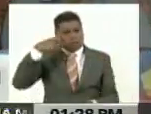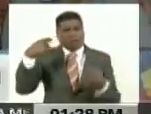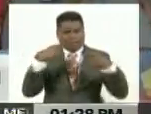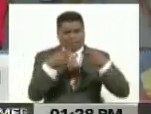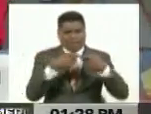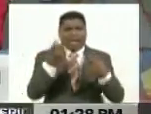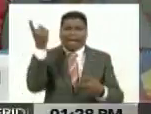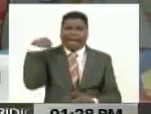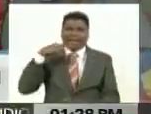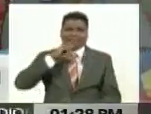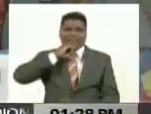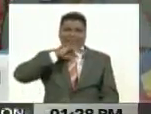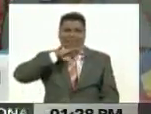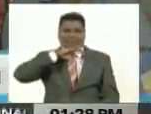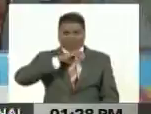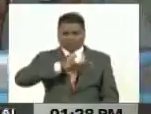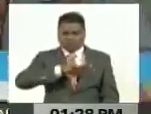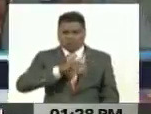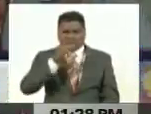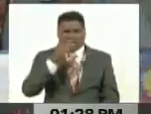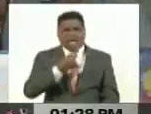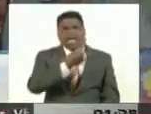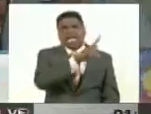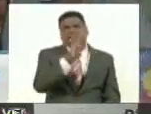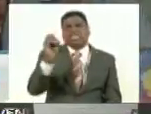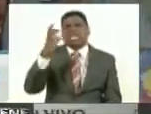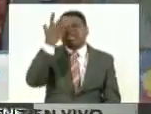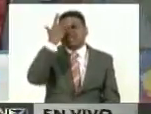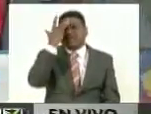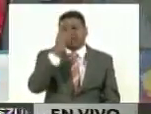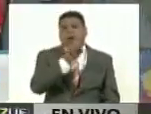época. Un año después, 10 de febrero, pero de